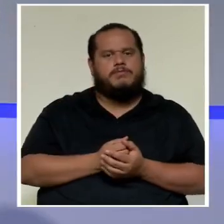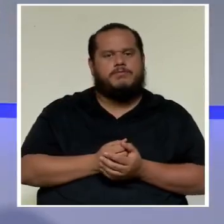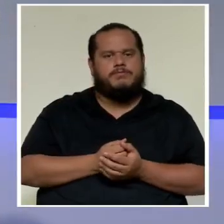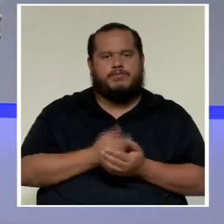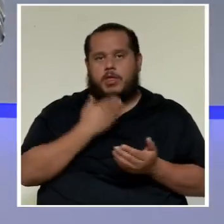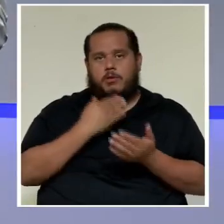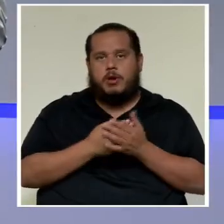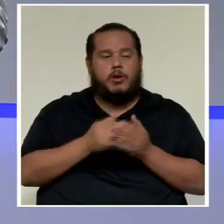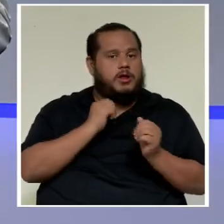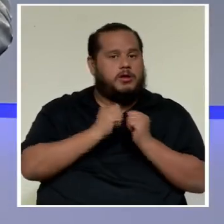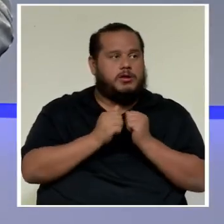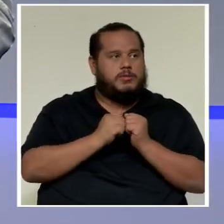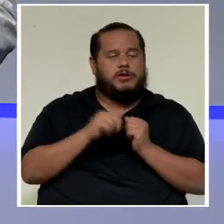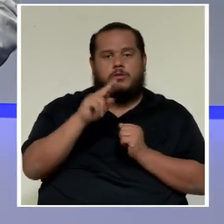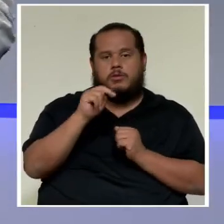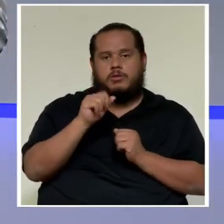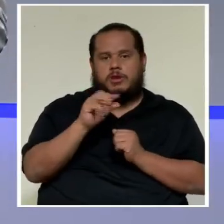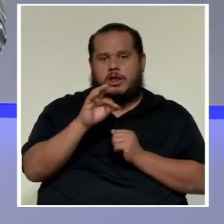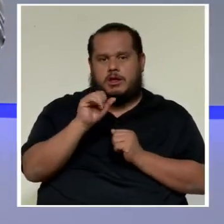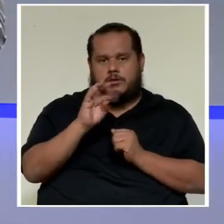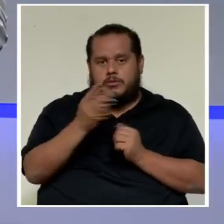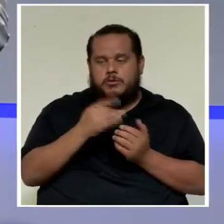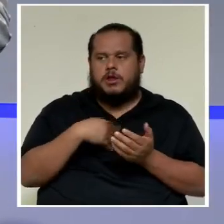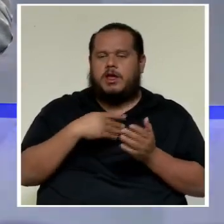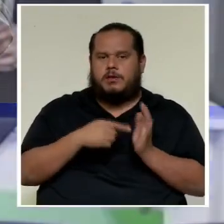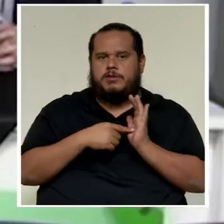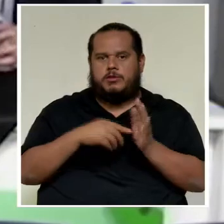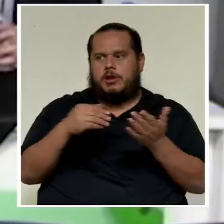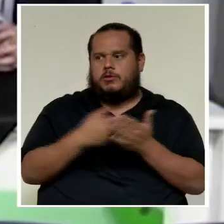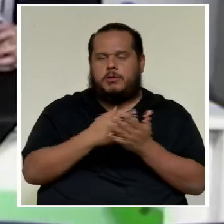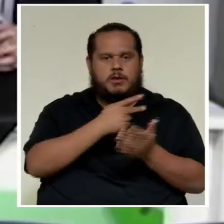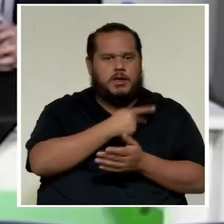Amigos, en los deportes, la UNAFUT presentó a su nueva presidenta como parte